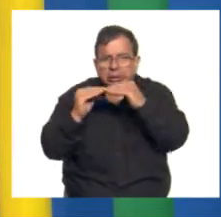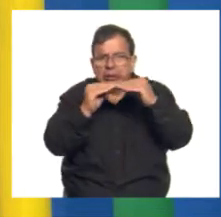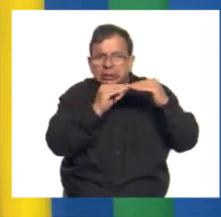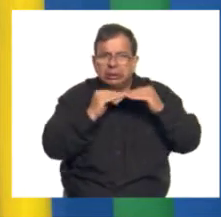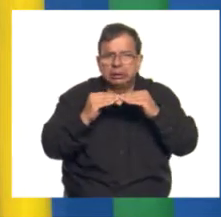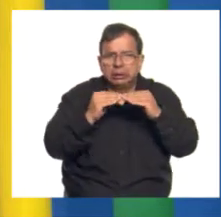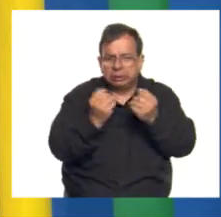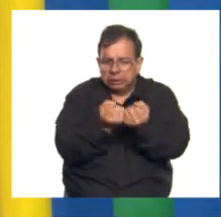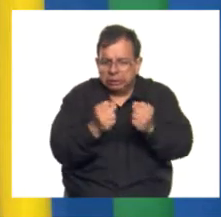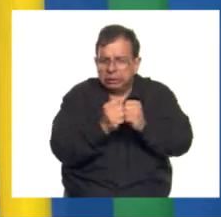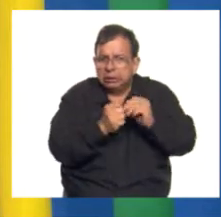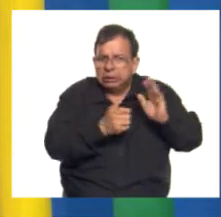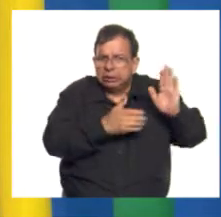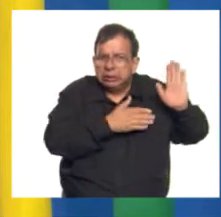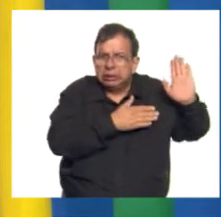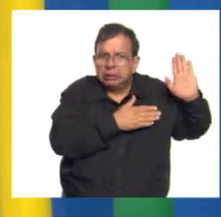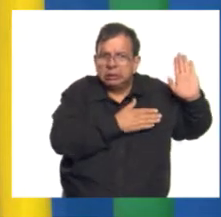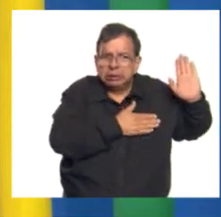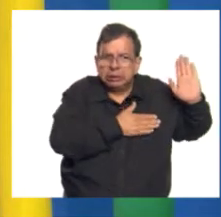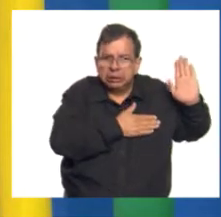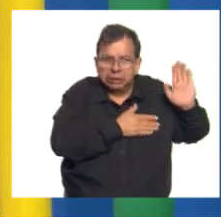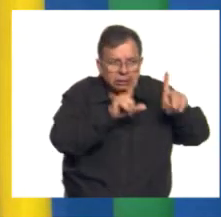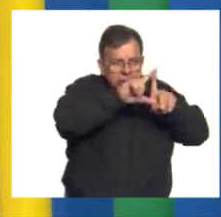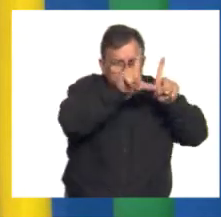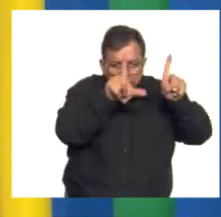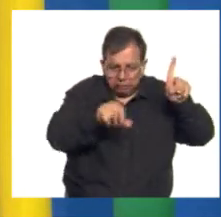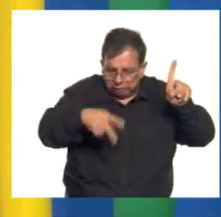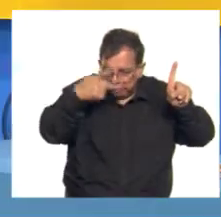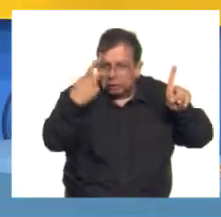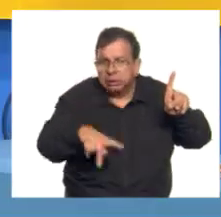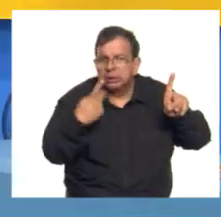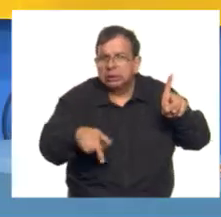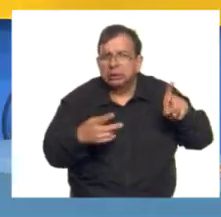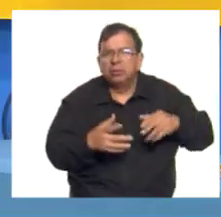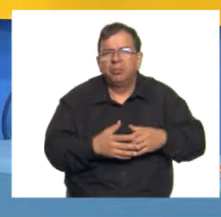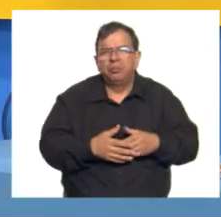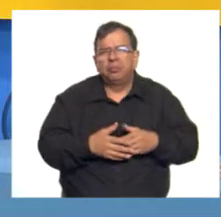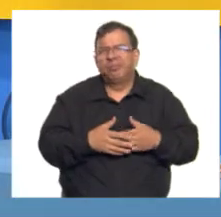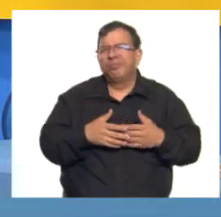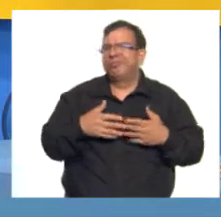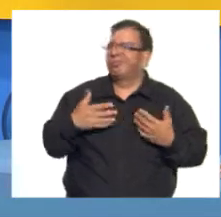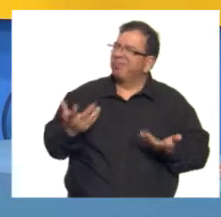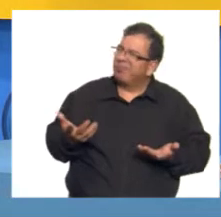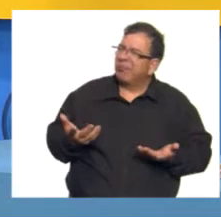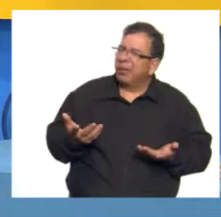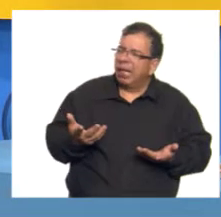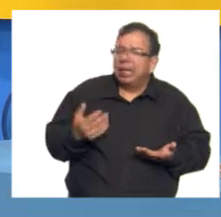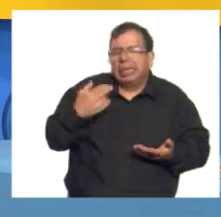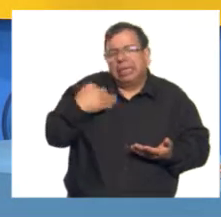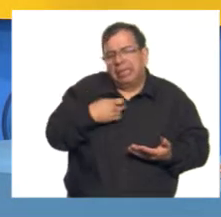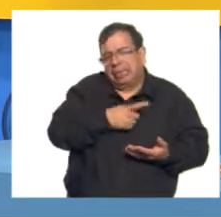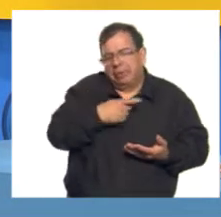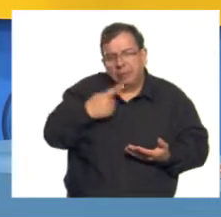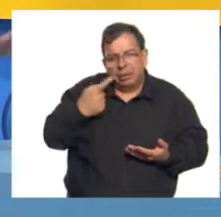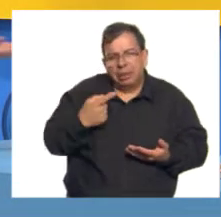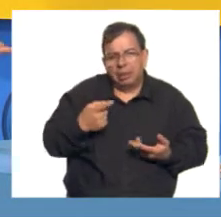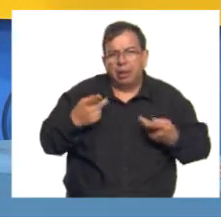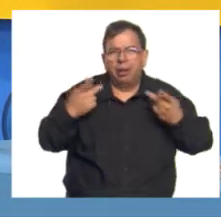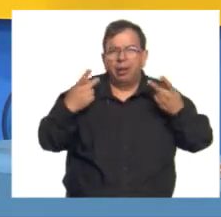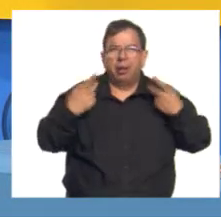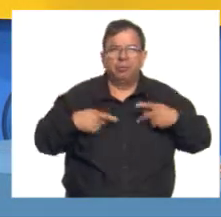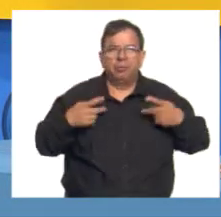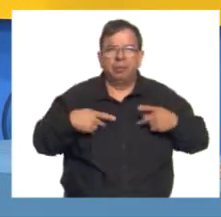compromiso social con la comunidad nacional. Pues sí, hay que tomar en cuenta que en esta época, para la mayoría de